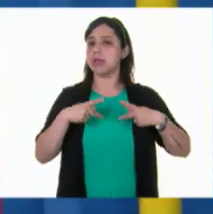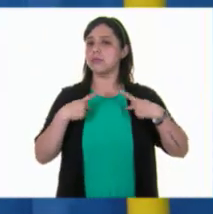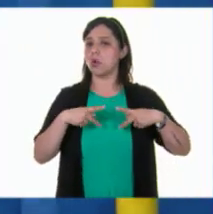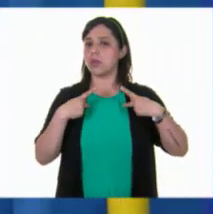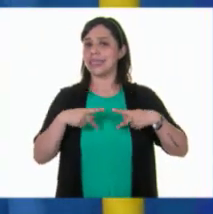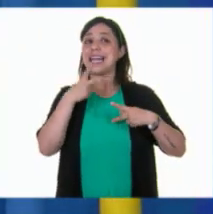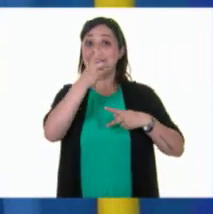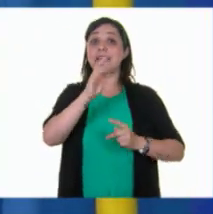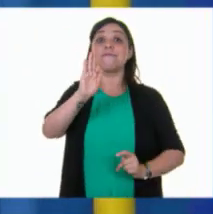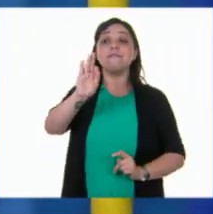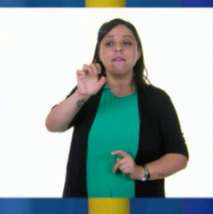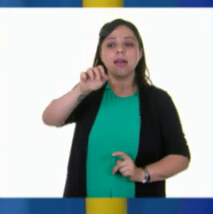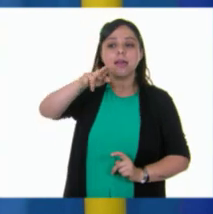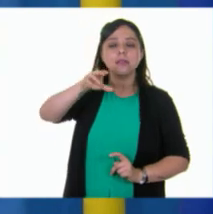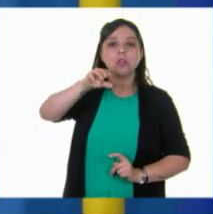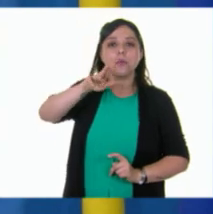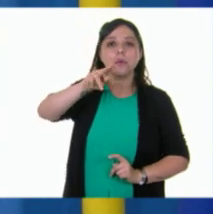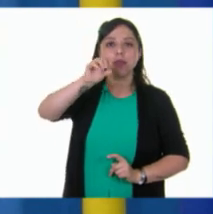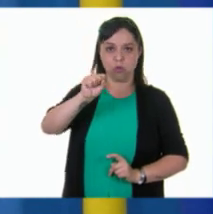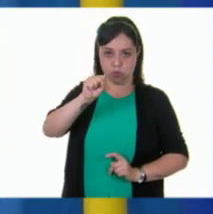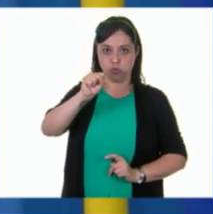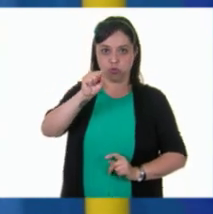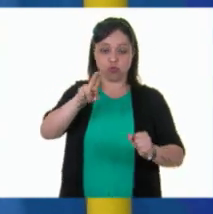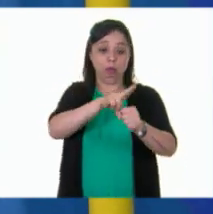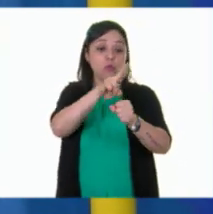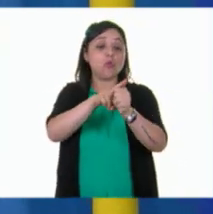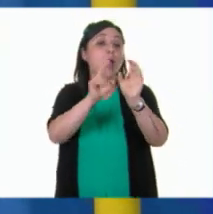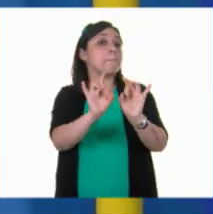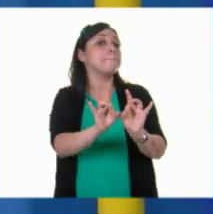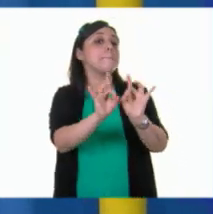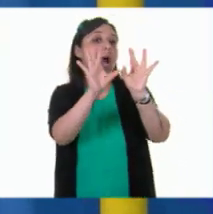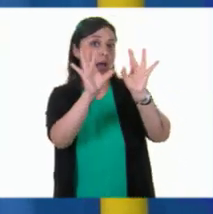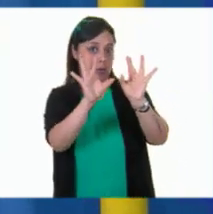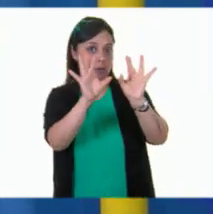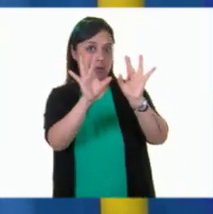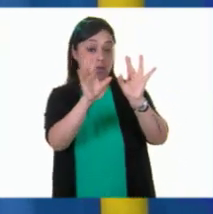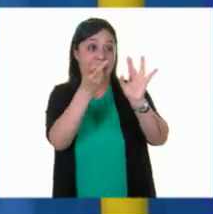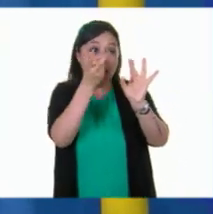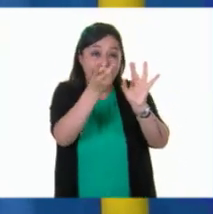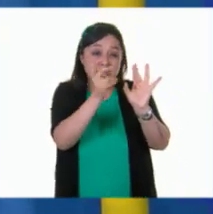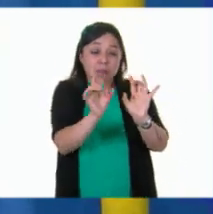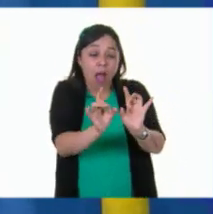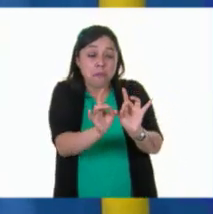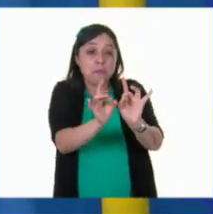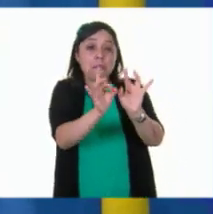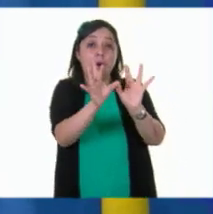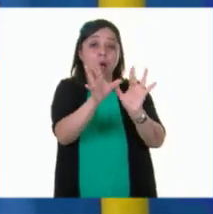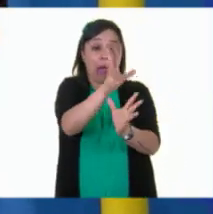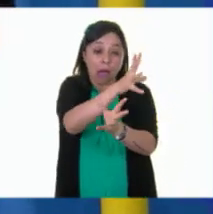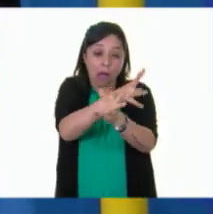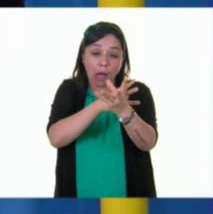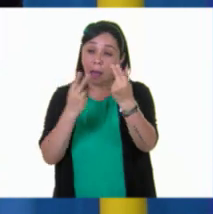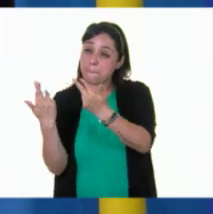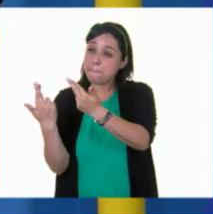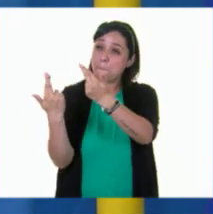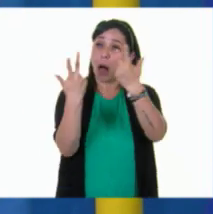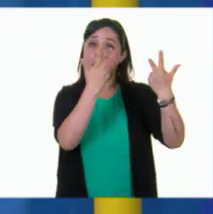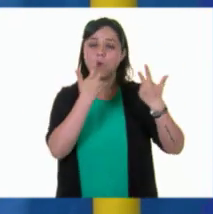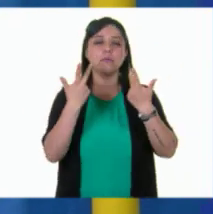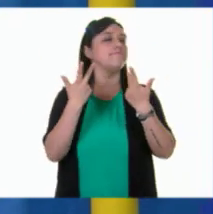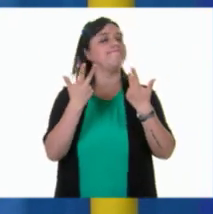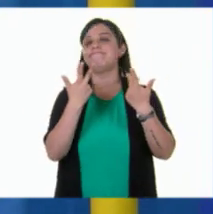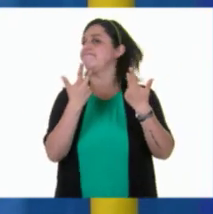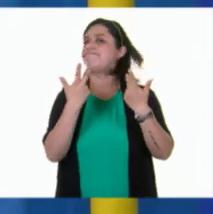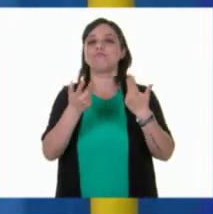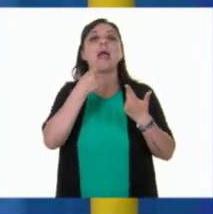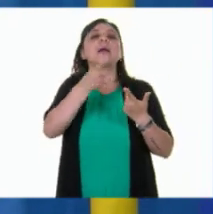fenómenos naturales, no siempre un fenómeno natural causa un desastre, ya que el concepto de fenómeno natural se refiere a un